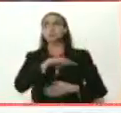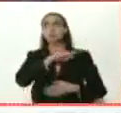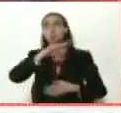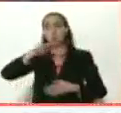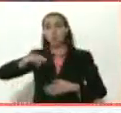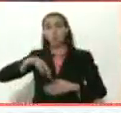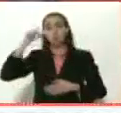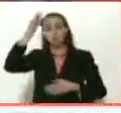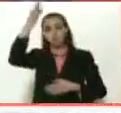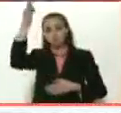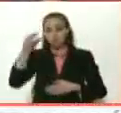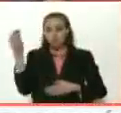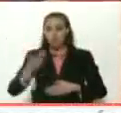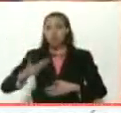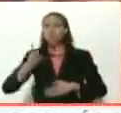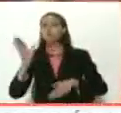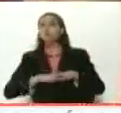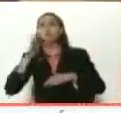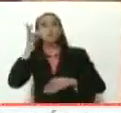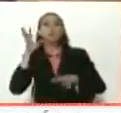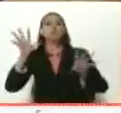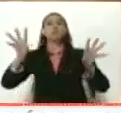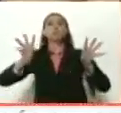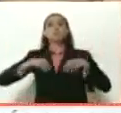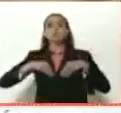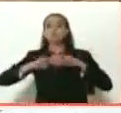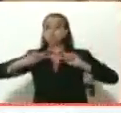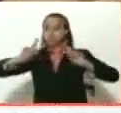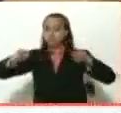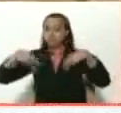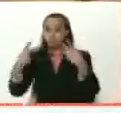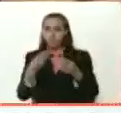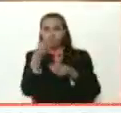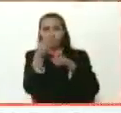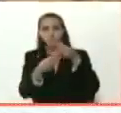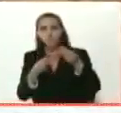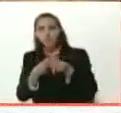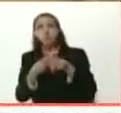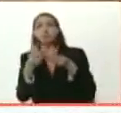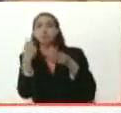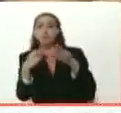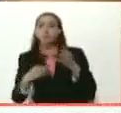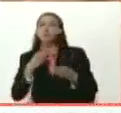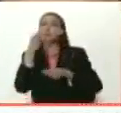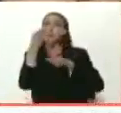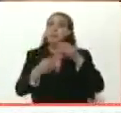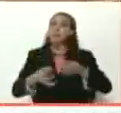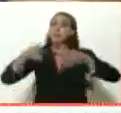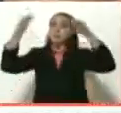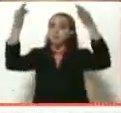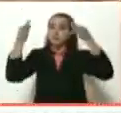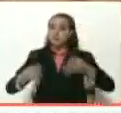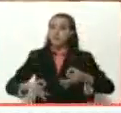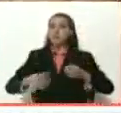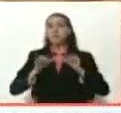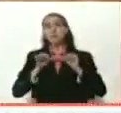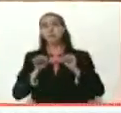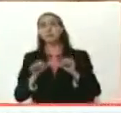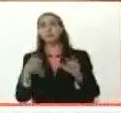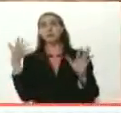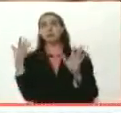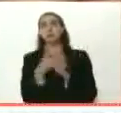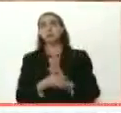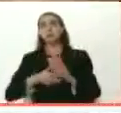importante comprender que la mujer asumió la vanguardia de la revolución en hechos concretos para avanzar en